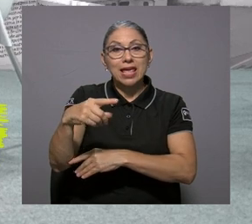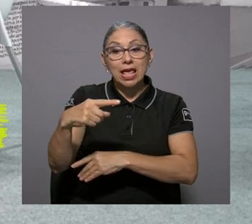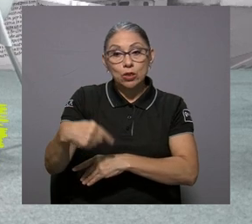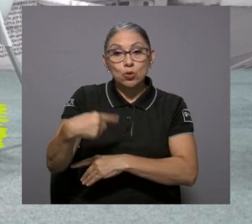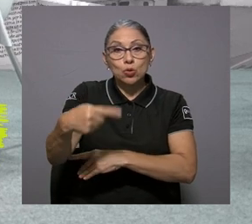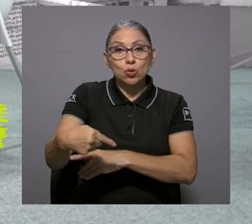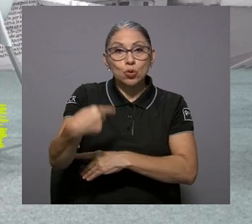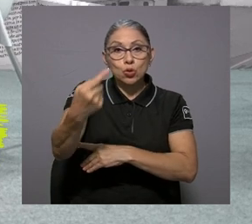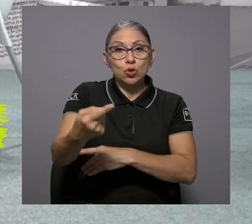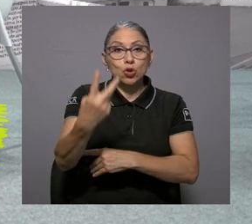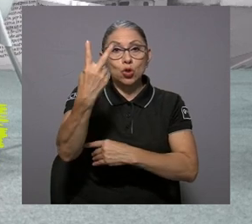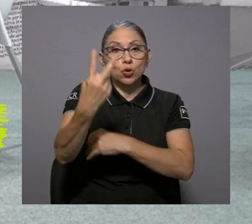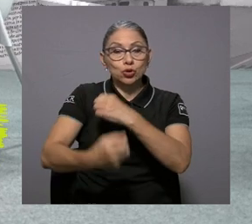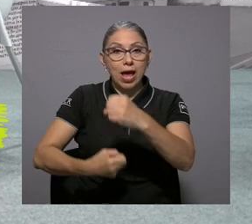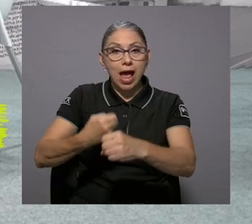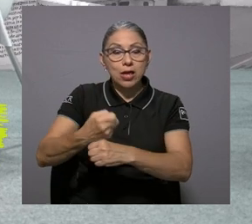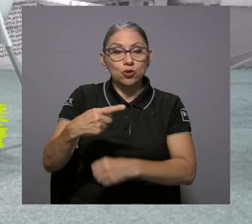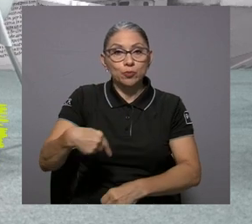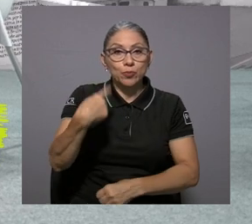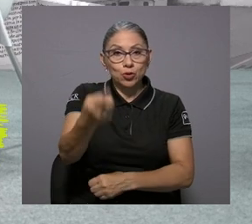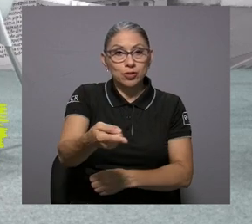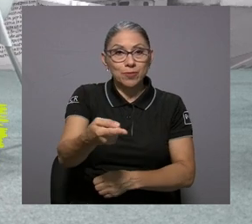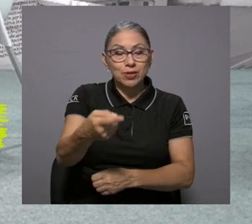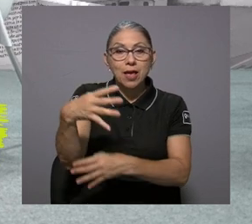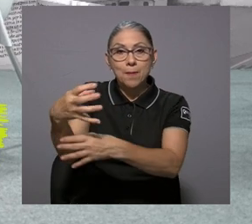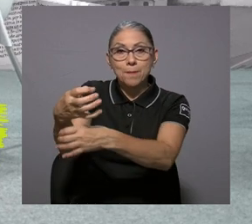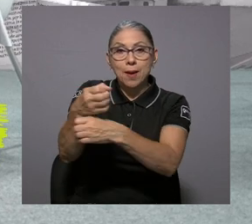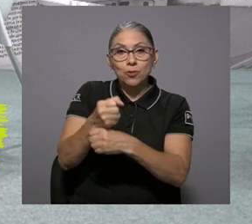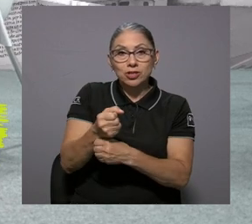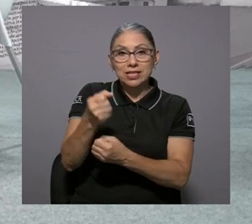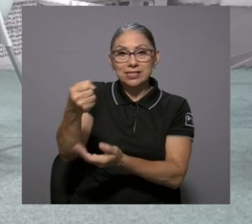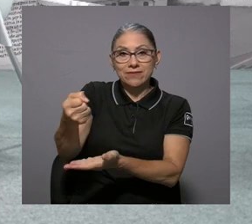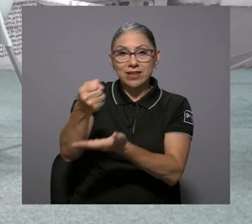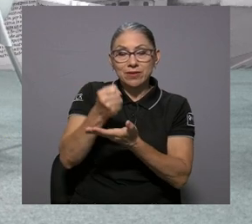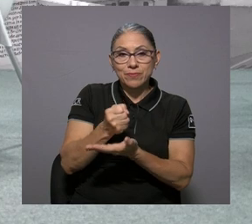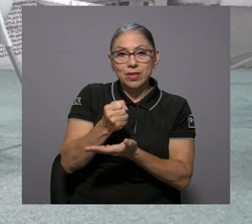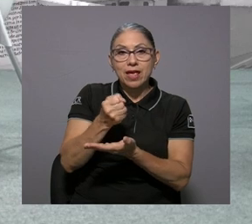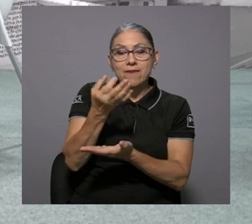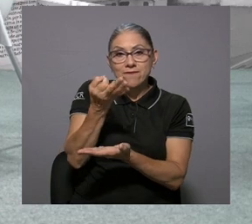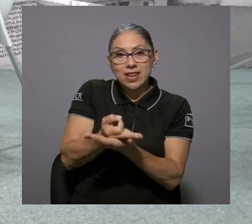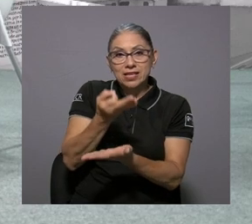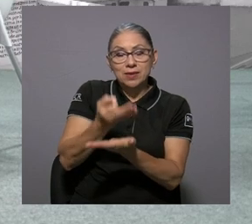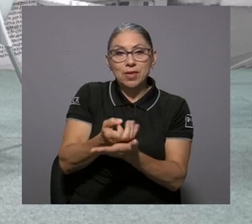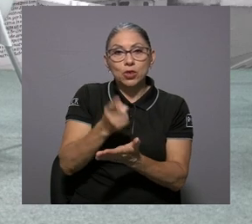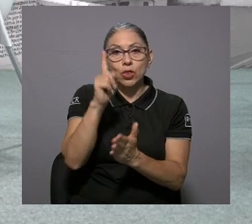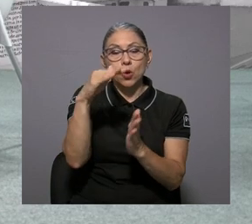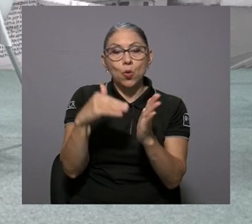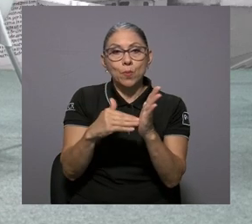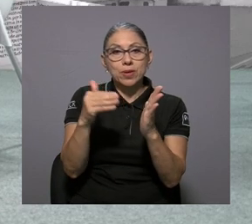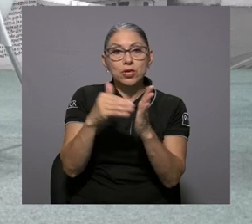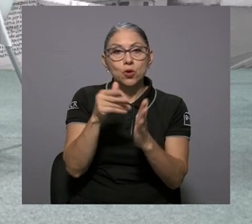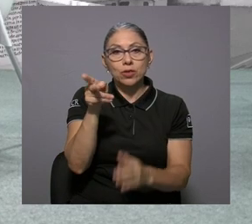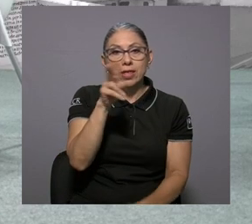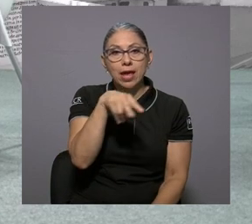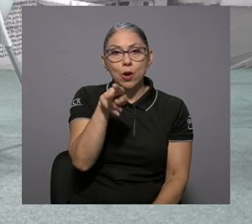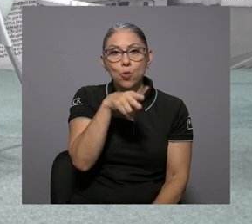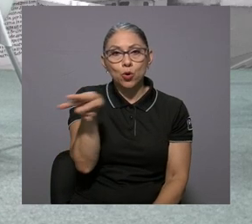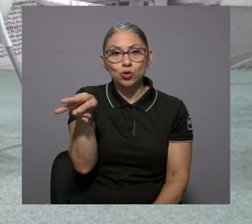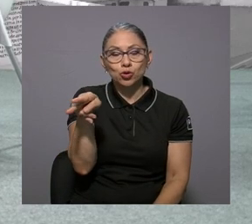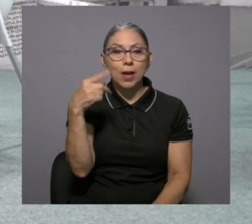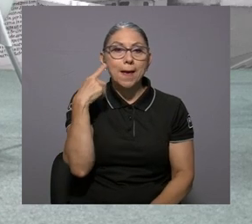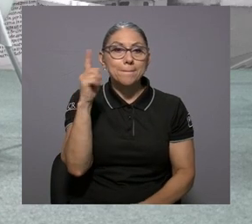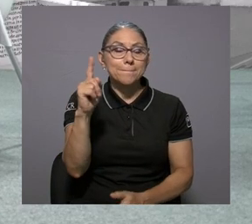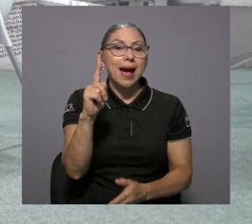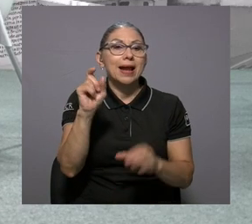2 próximos años vamos a recibir un financiamiento de 1 millón de euros es para facilitar precisamente